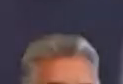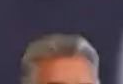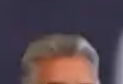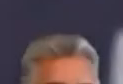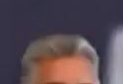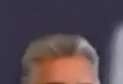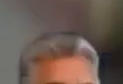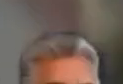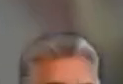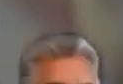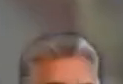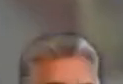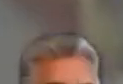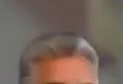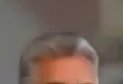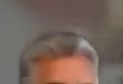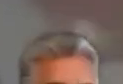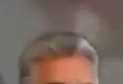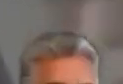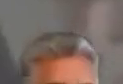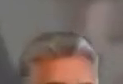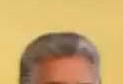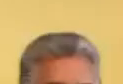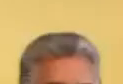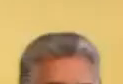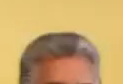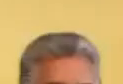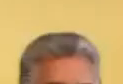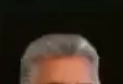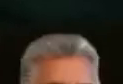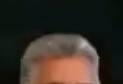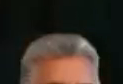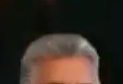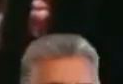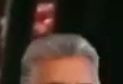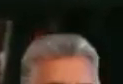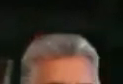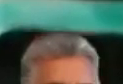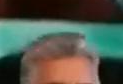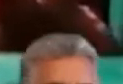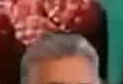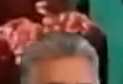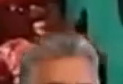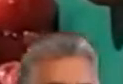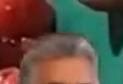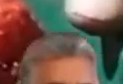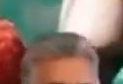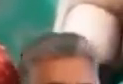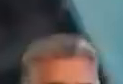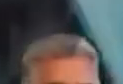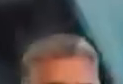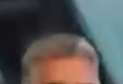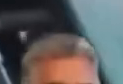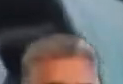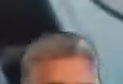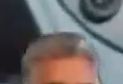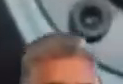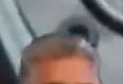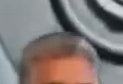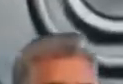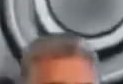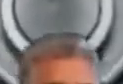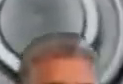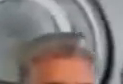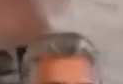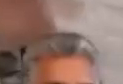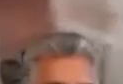para 2024. Con esto, se pretende fortalecer el poder de compra y favorecer a lo que es el